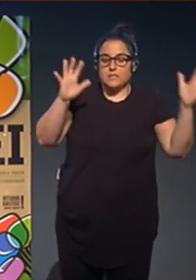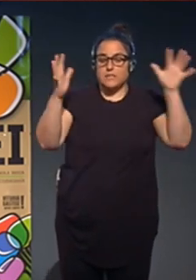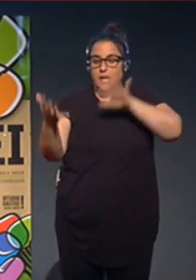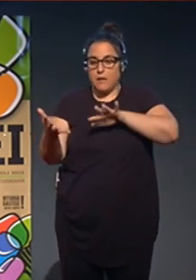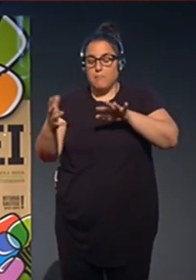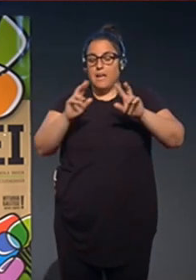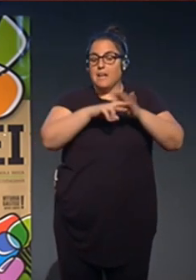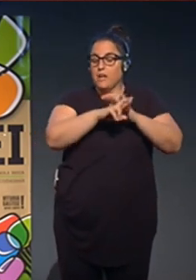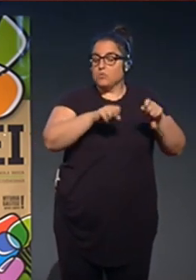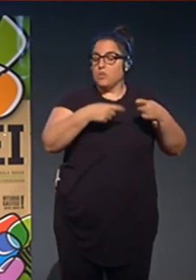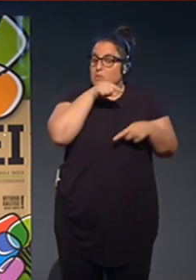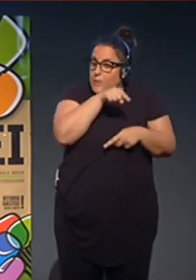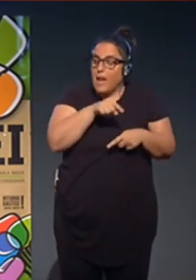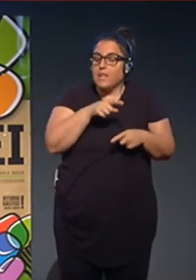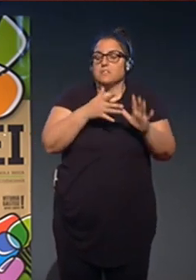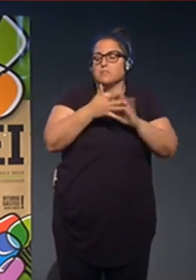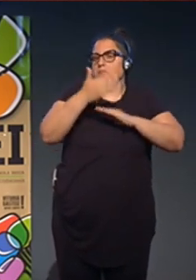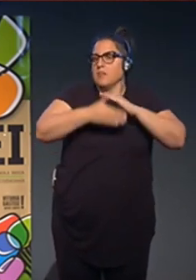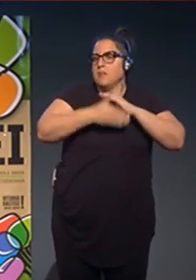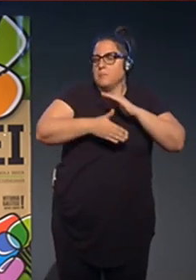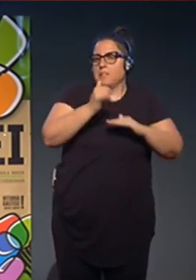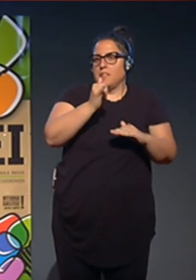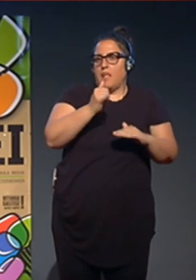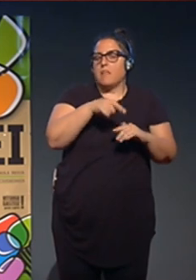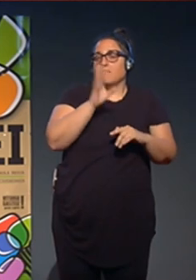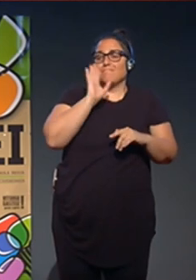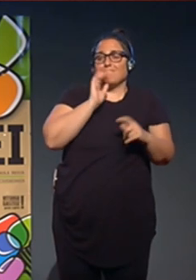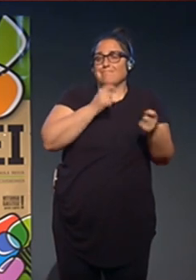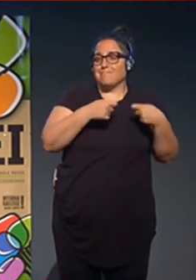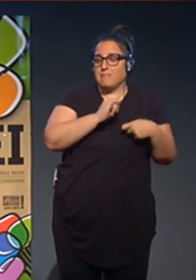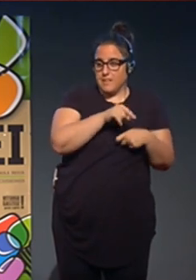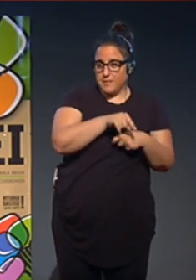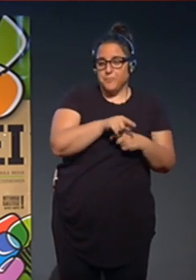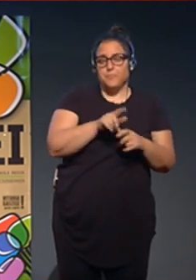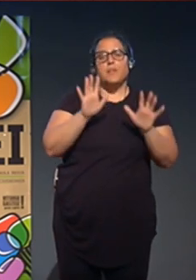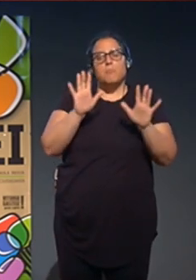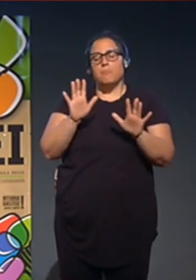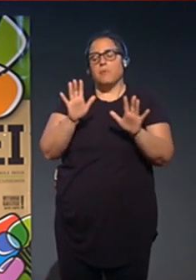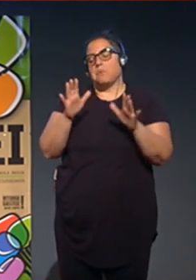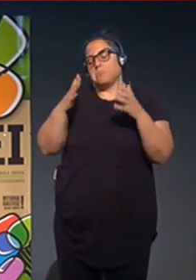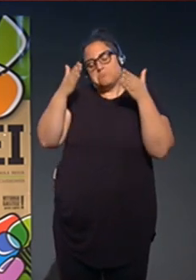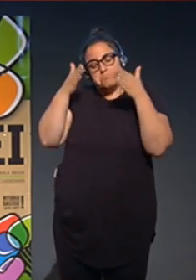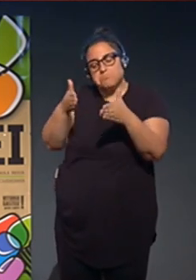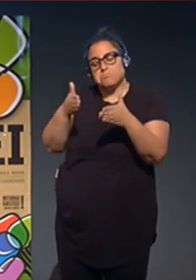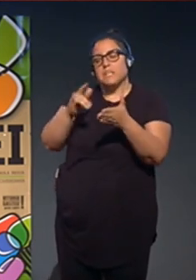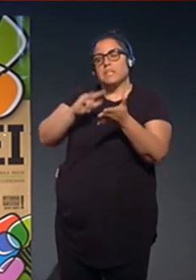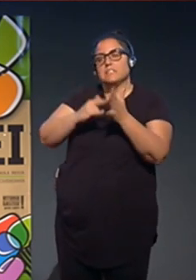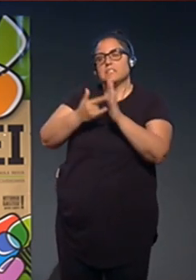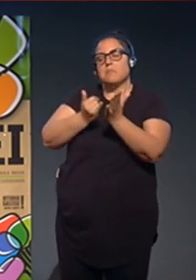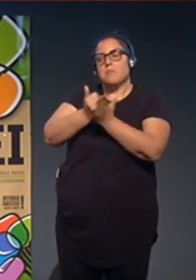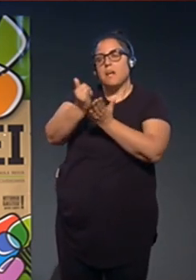limitados y perecederos y son con los que se está especulando pero digo pero vamos a hablar del sistema agroalimentario porque es el que yo quiero y el que más